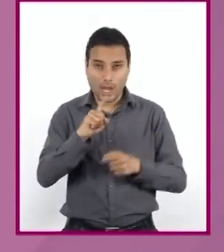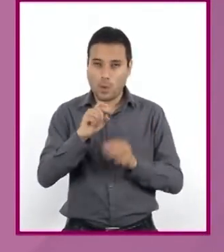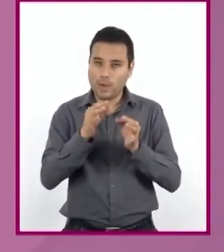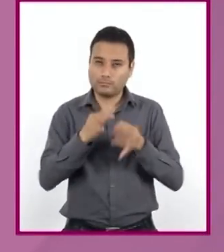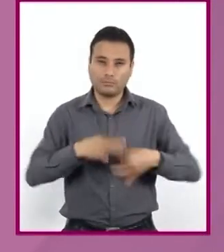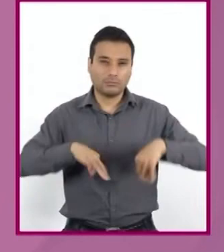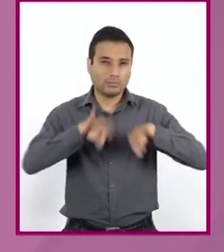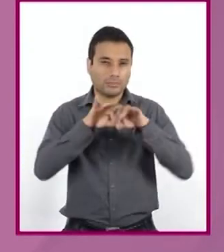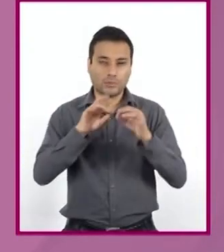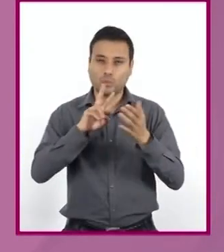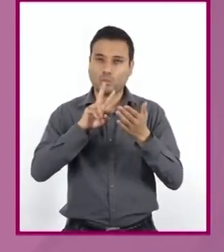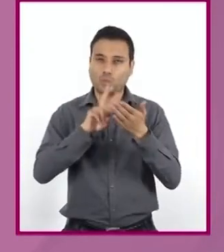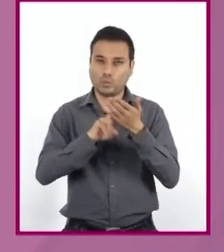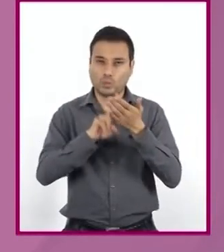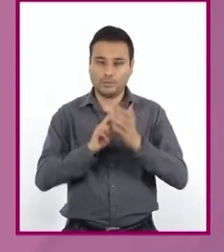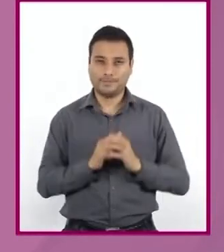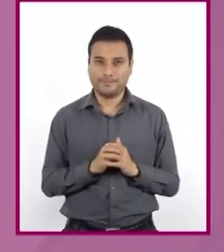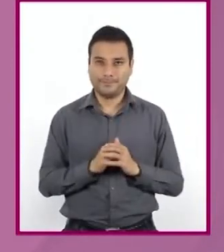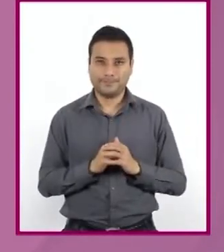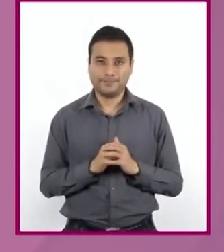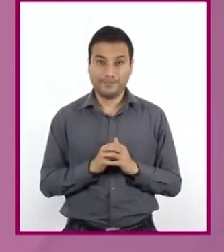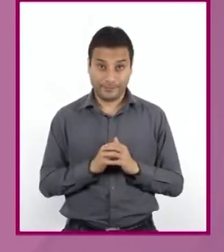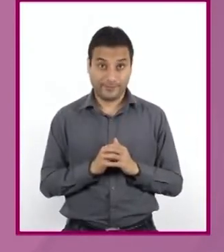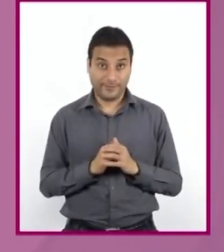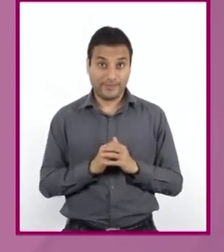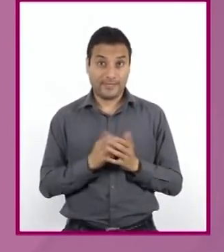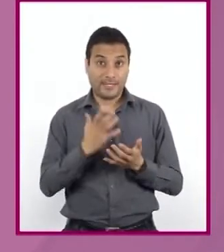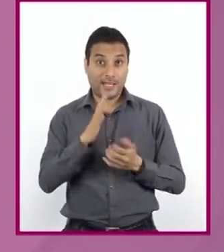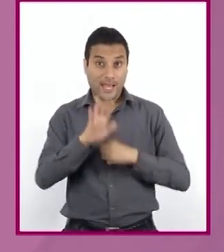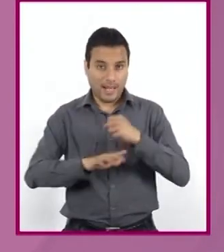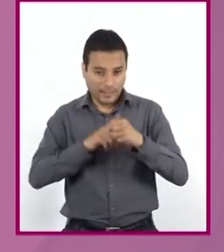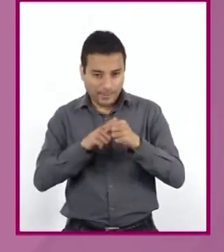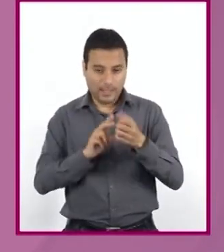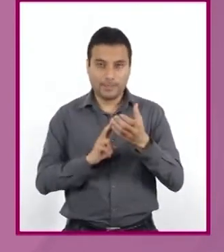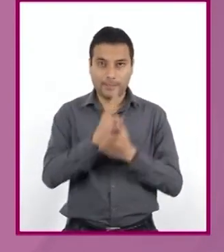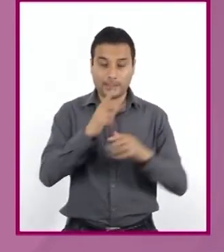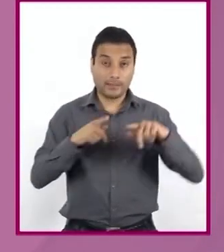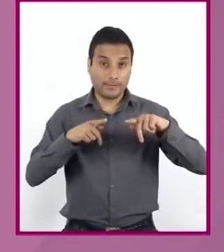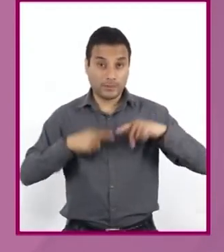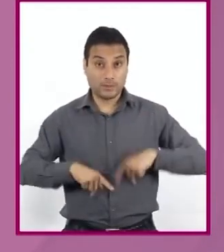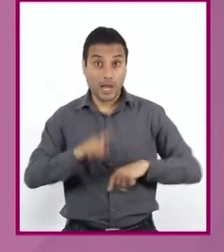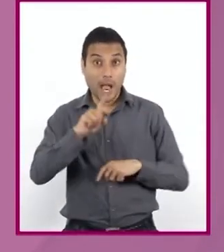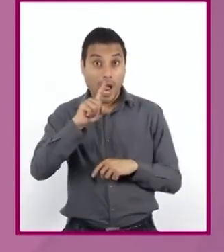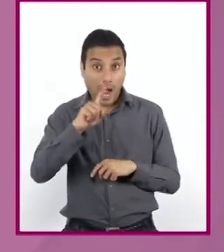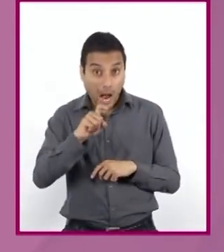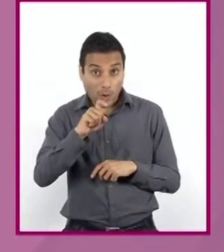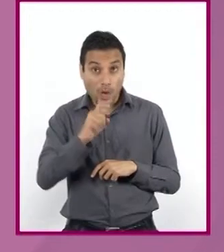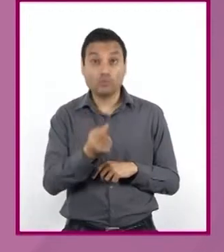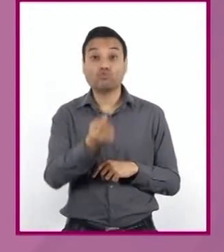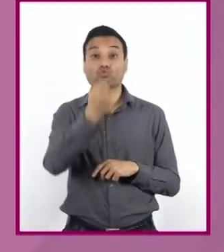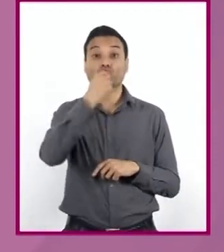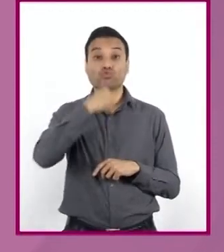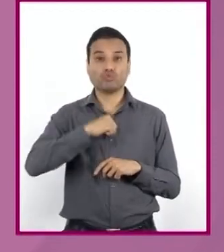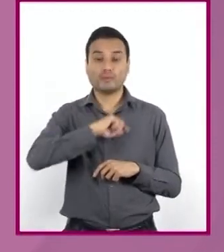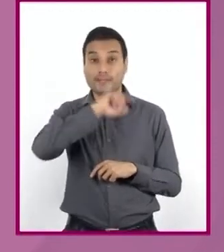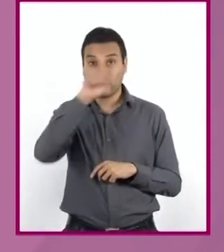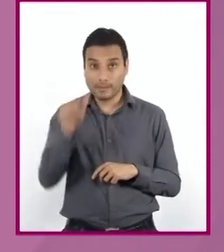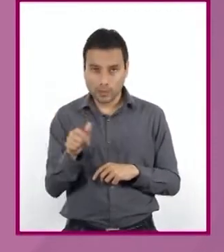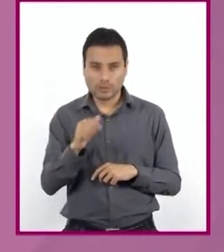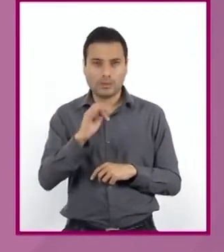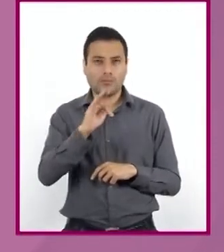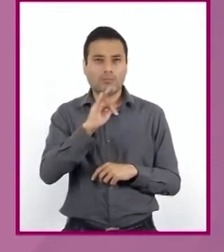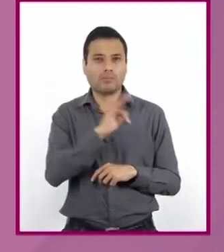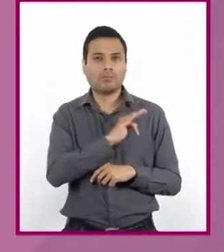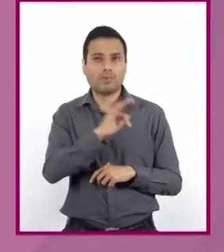vivos. Una vez que los seres vivos consumimos el agua, parte de ella regresa al ambiente a